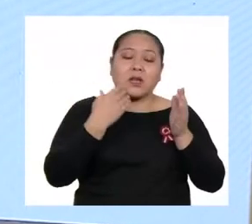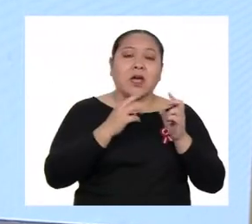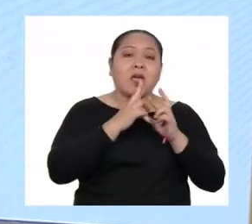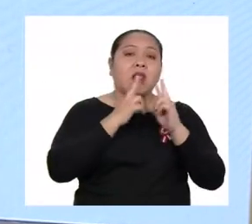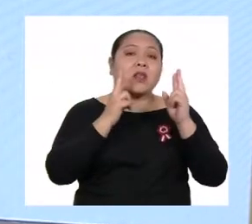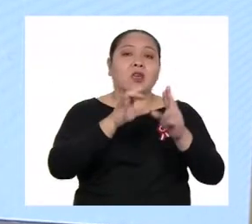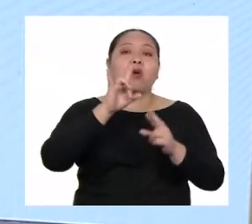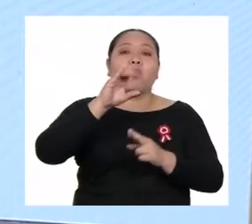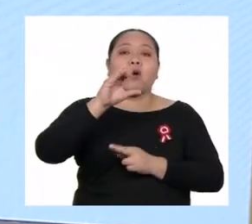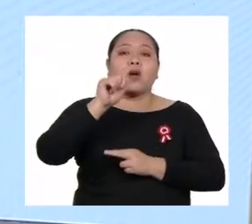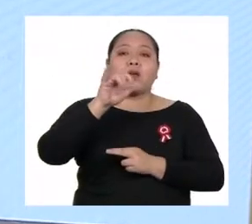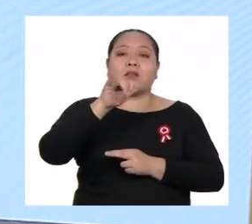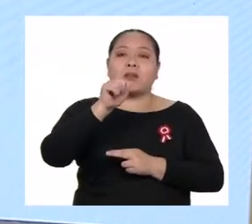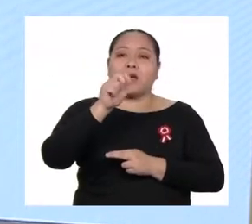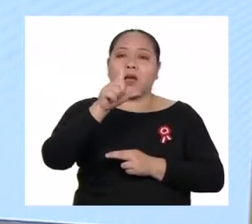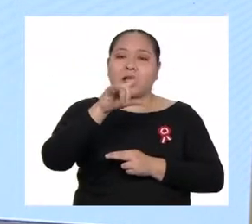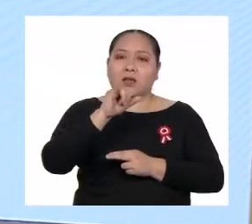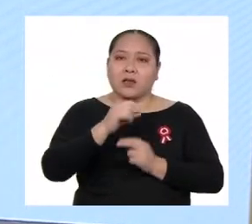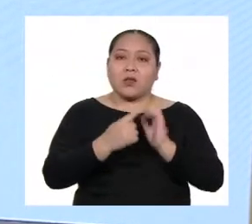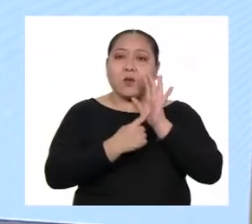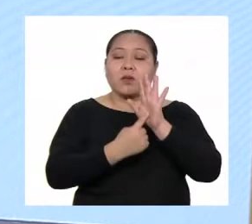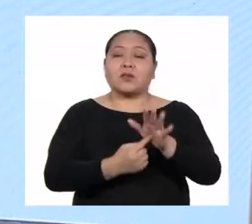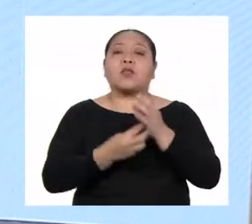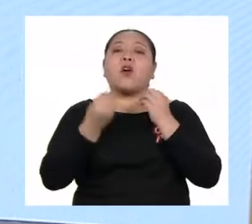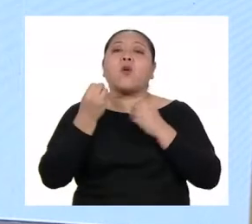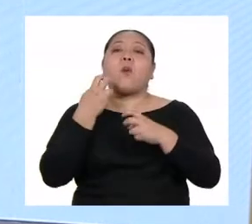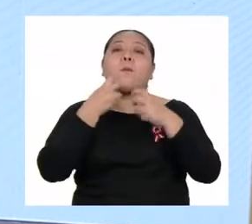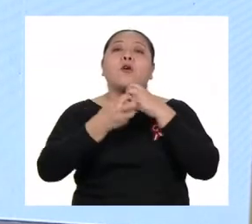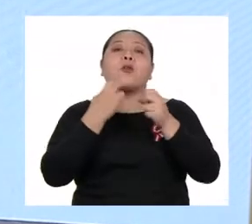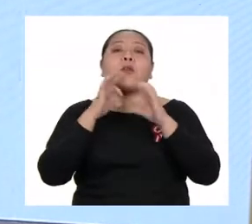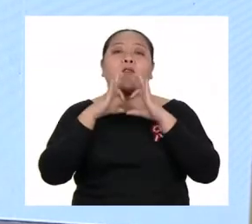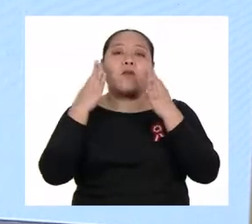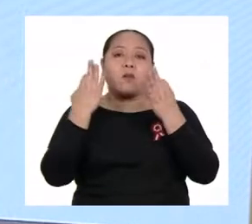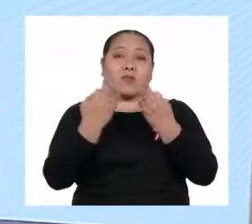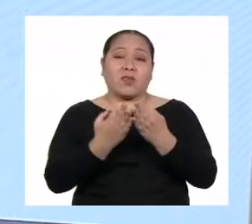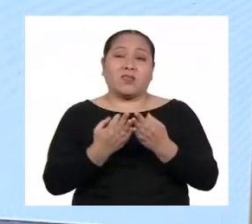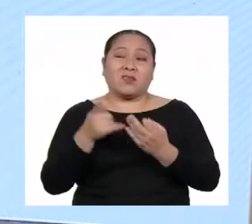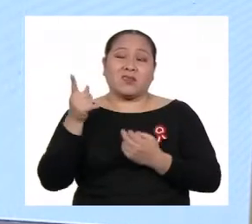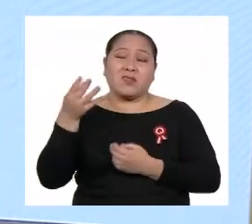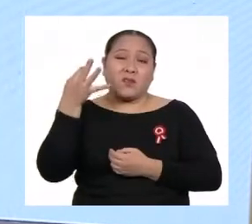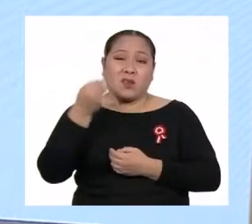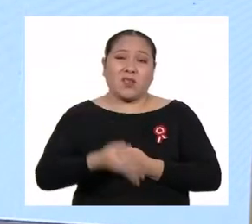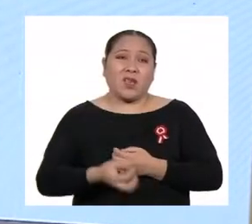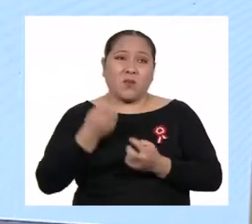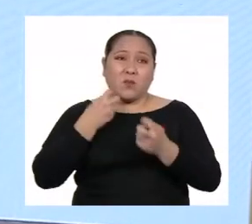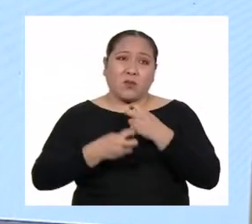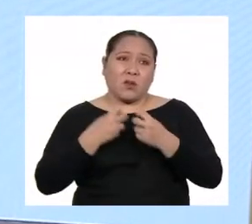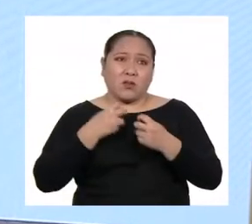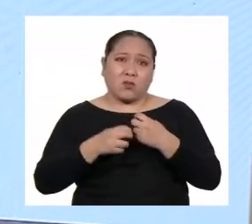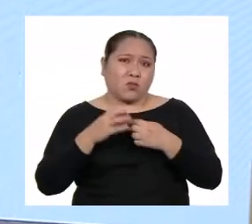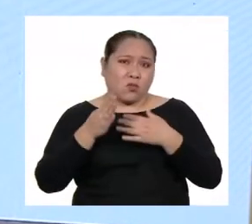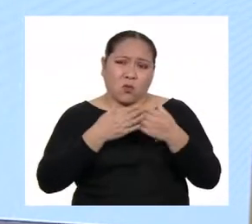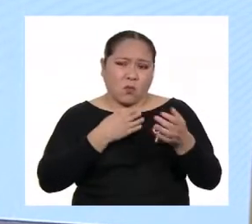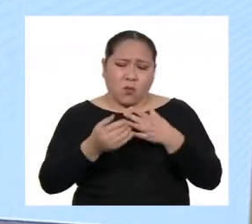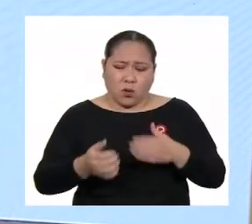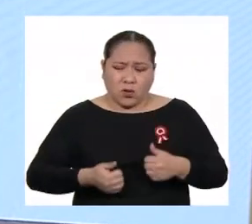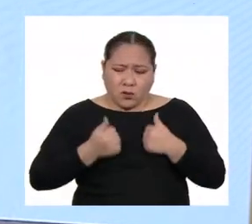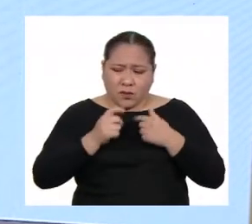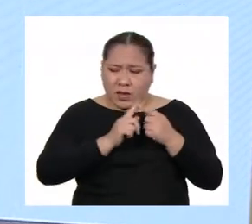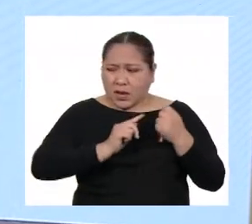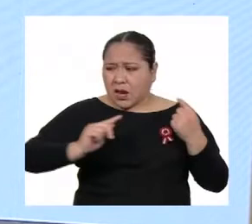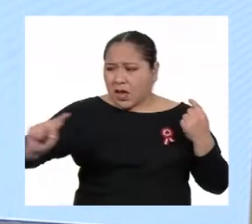Ucayali, y nos presenta su situación familiar, que es el real problema, porque todo bien con vivir alejado de las